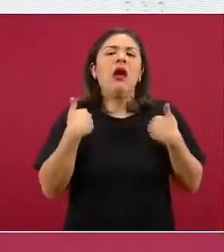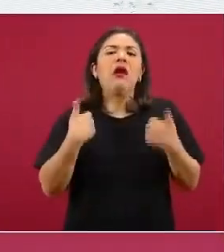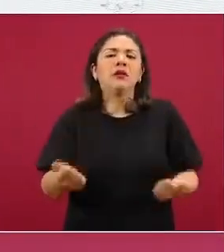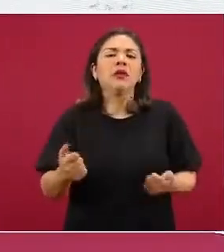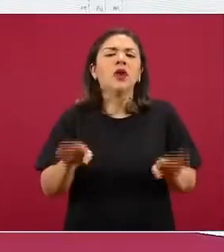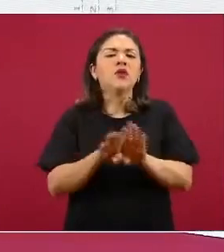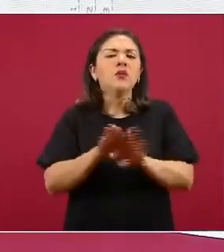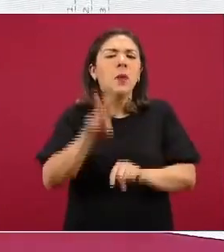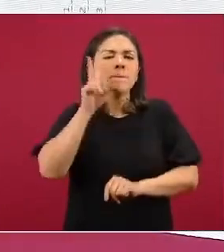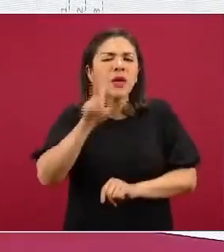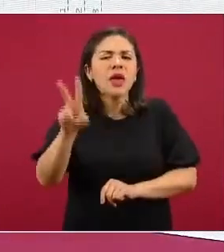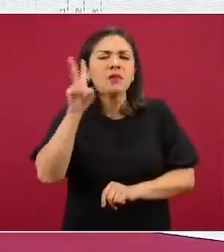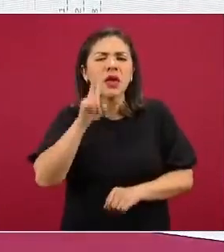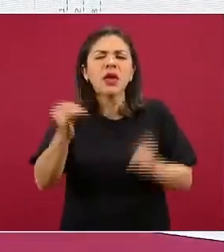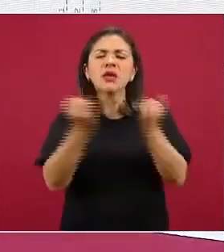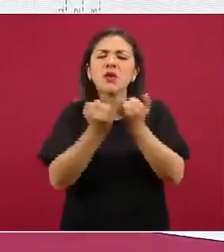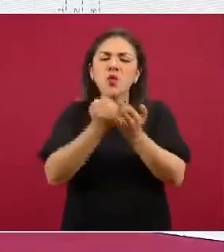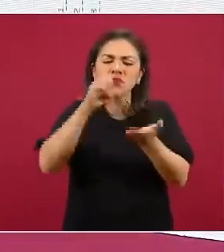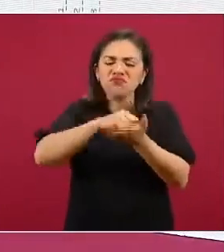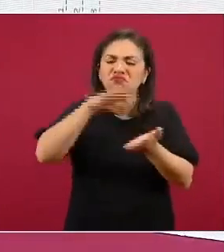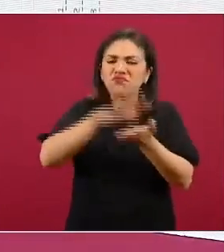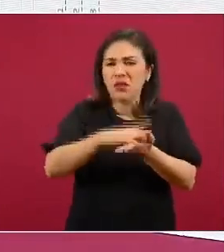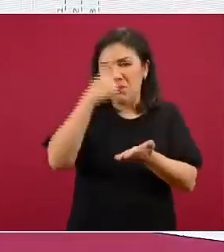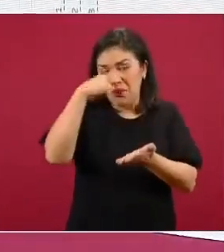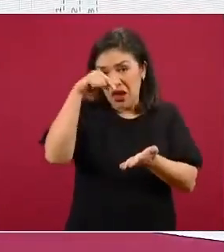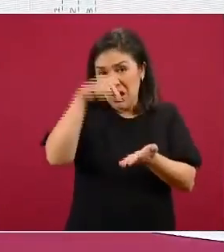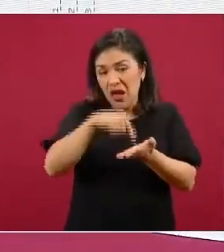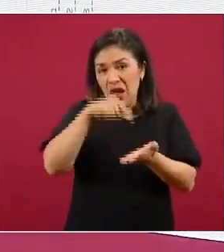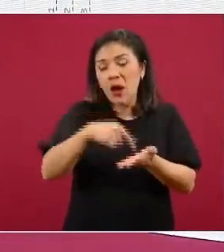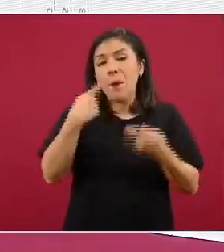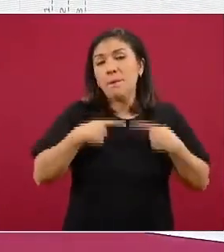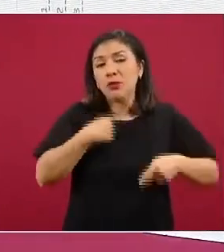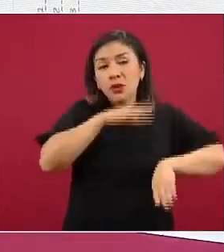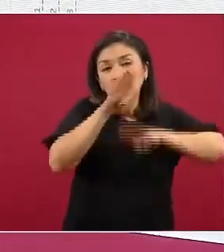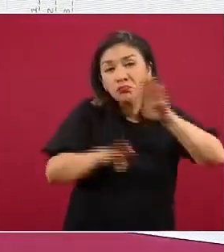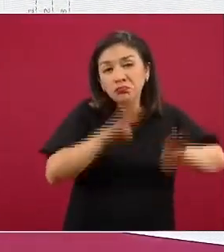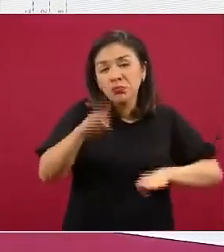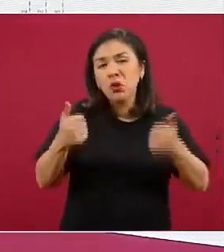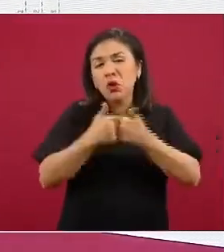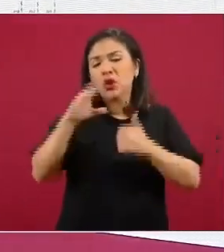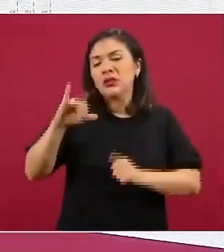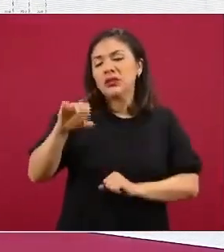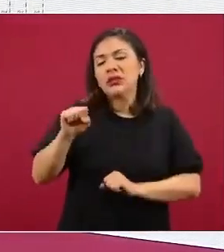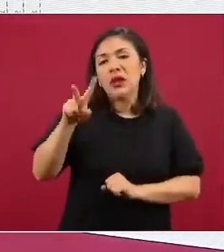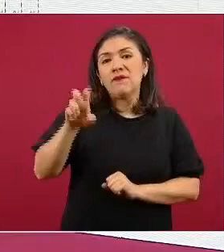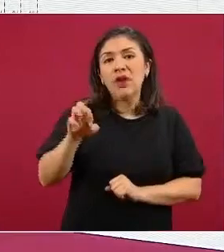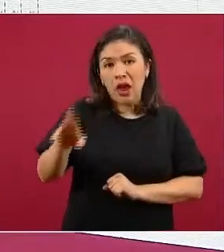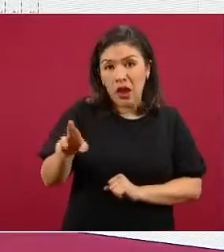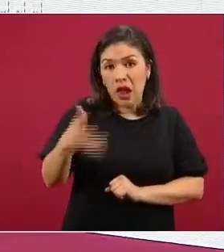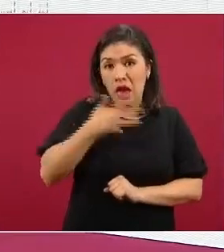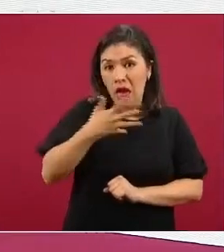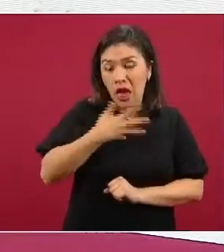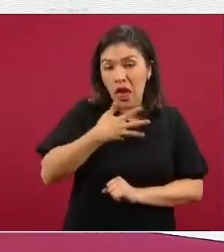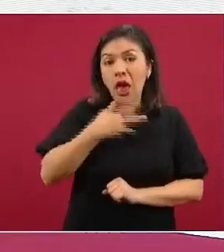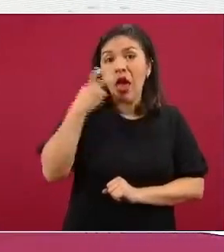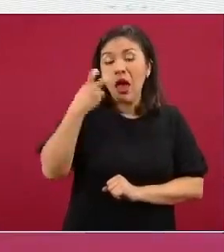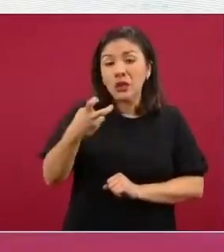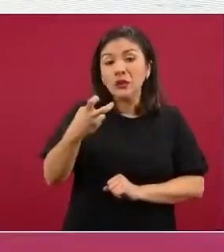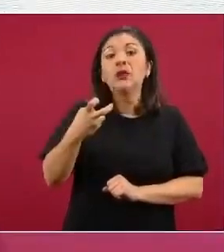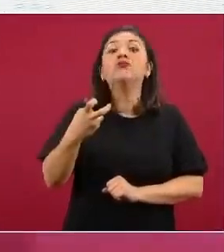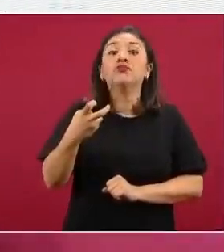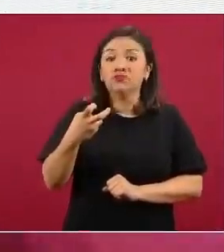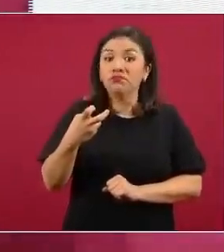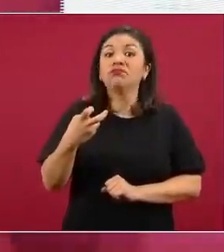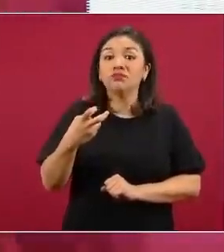se ha visto también en los registros oficiales de mortalidad con el CISBER, la contribución ha